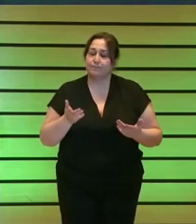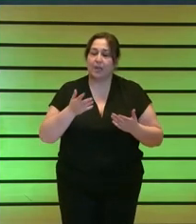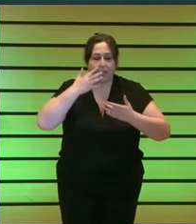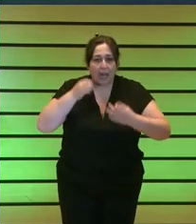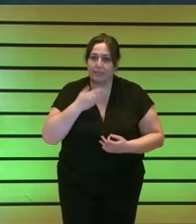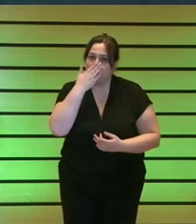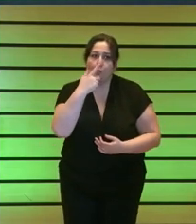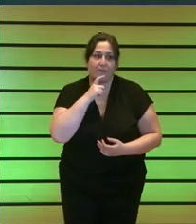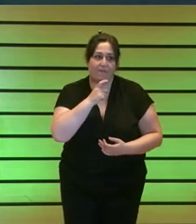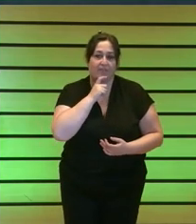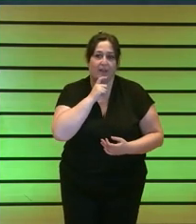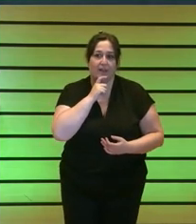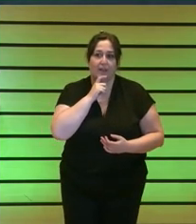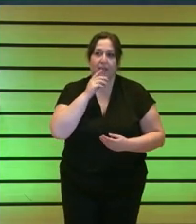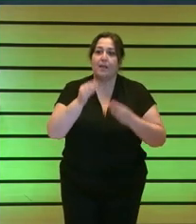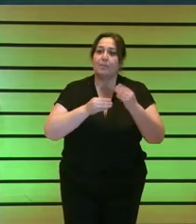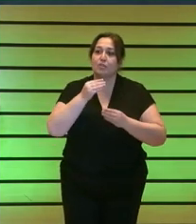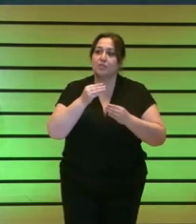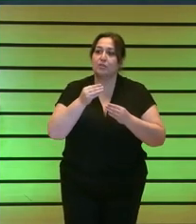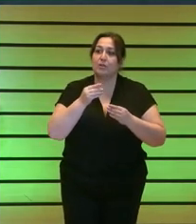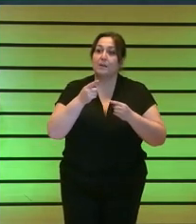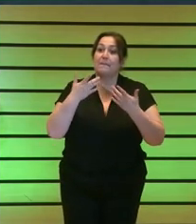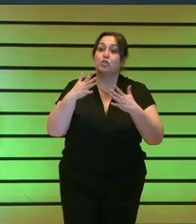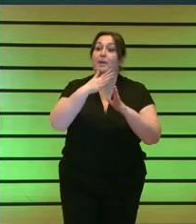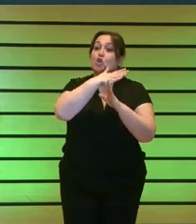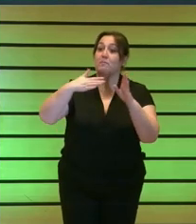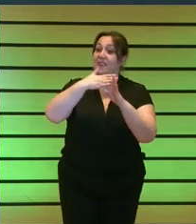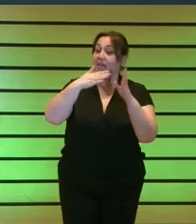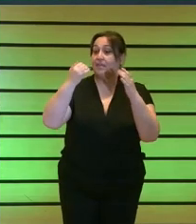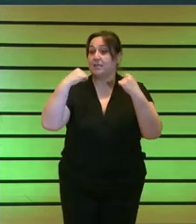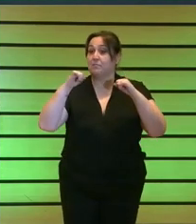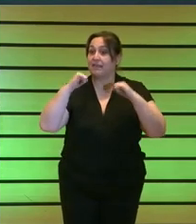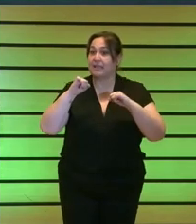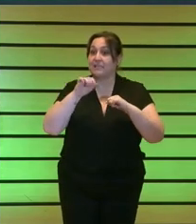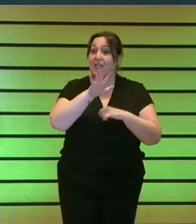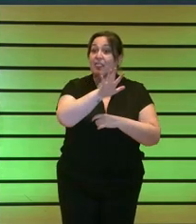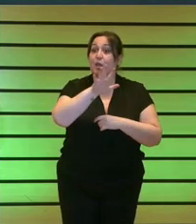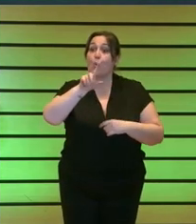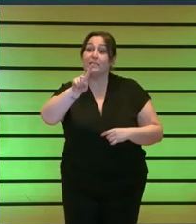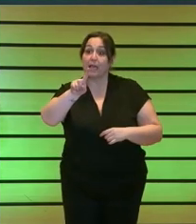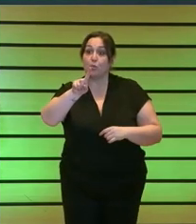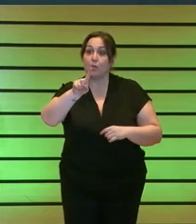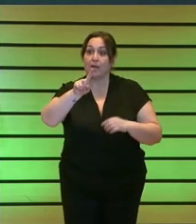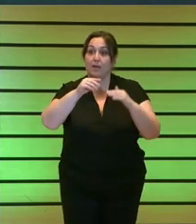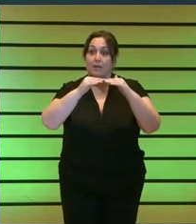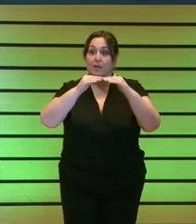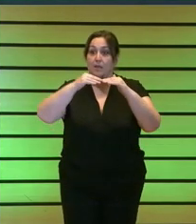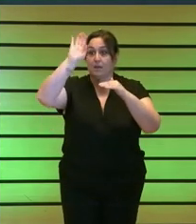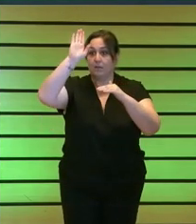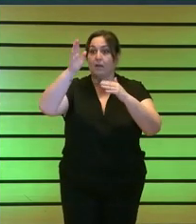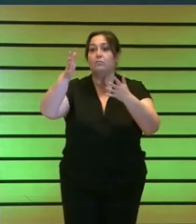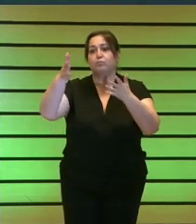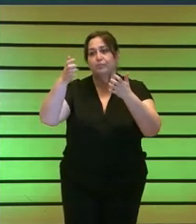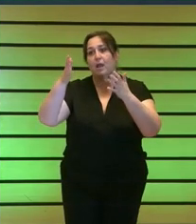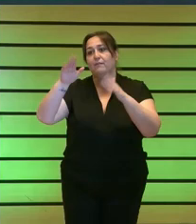hemos hecho la mediana hemos calculado la mediana de las prácticas y las 51 que estaban por encima de la mediana son